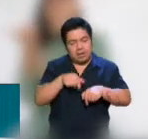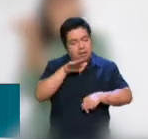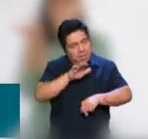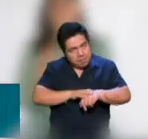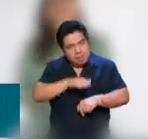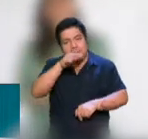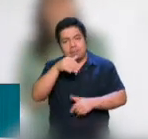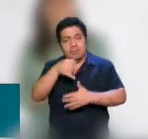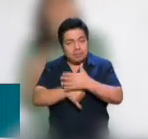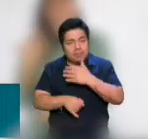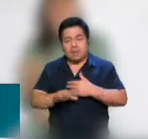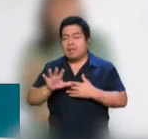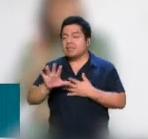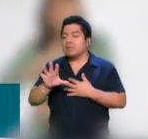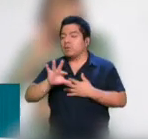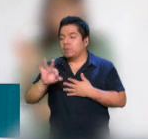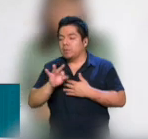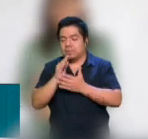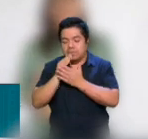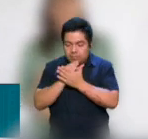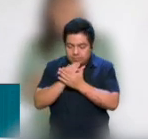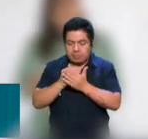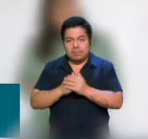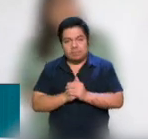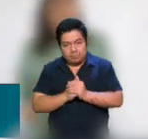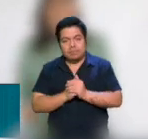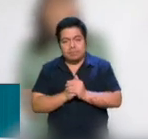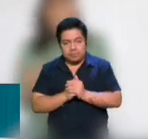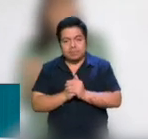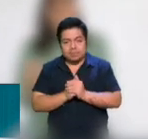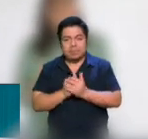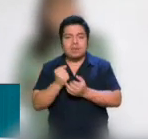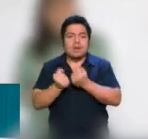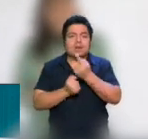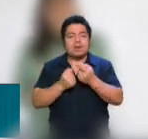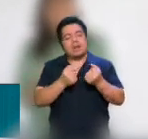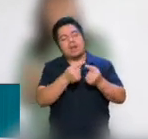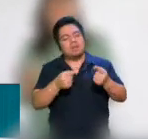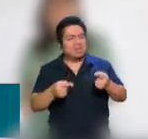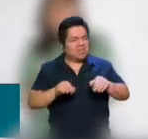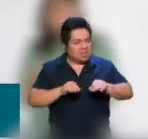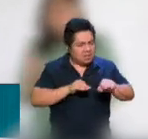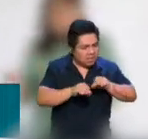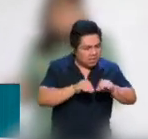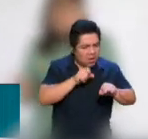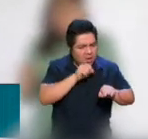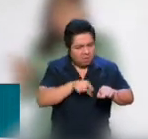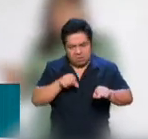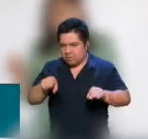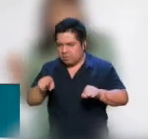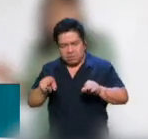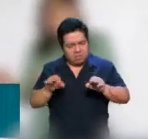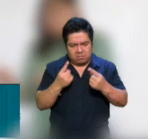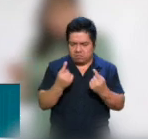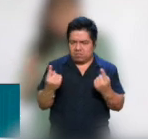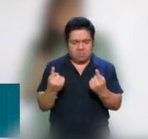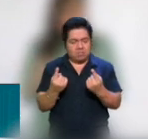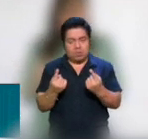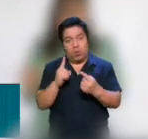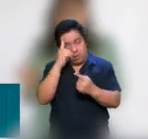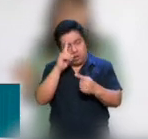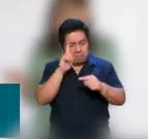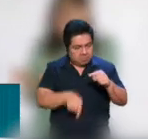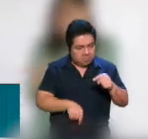todavía 5% más, quitando duplicidad de funciones que todavía existían en distintas